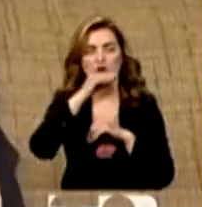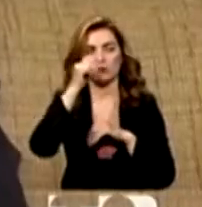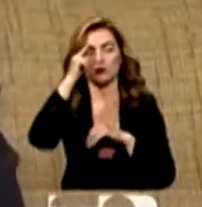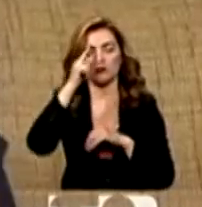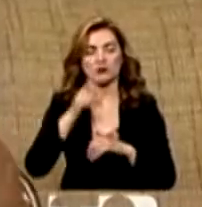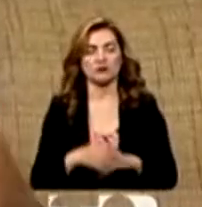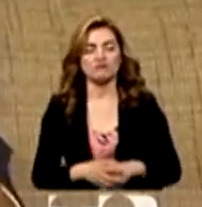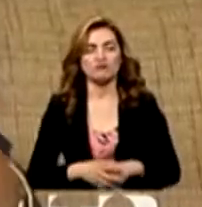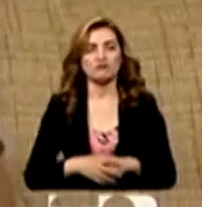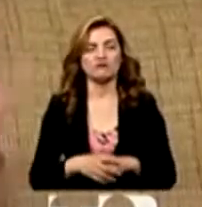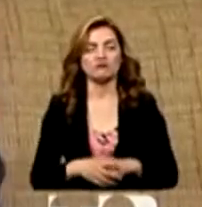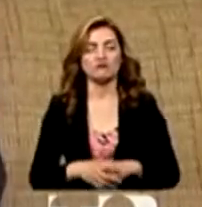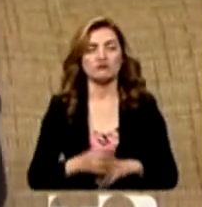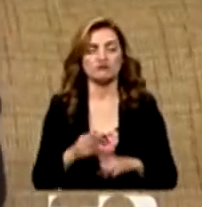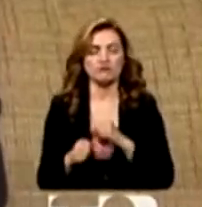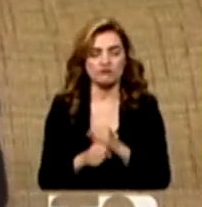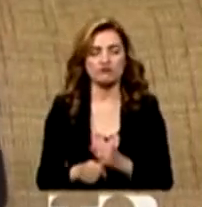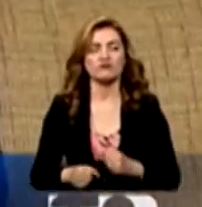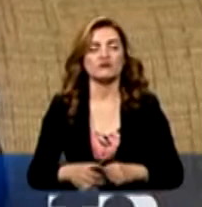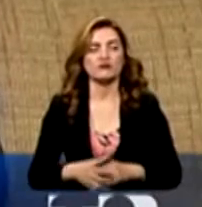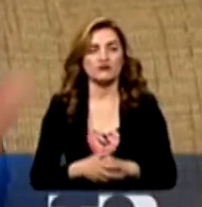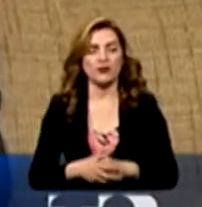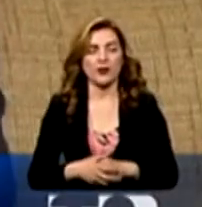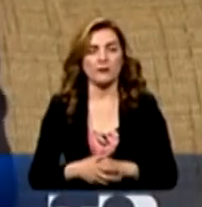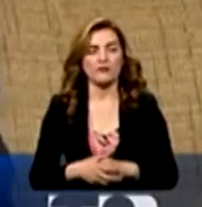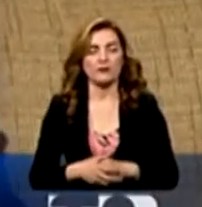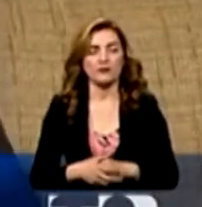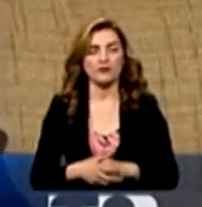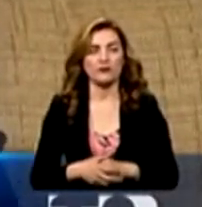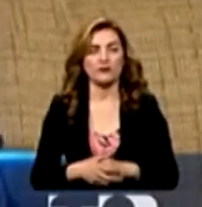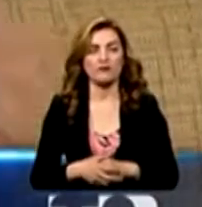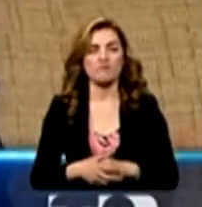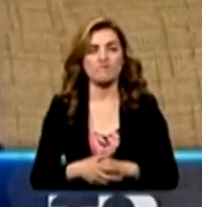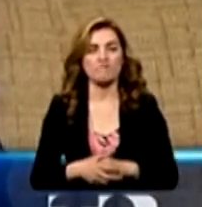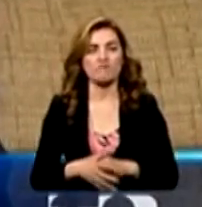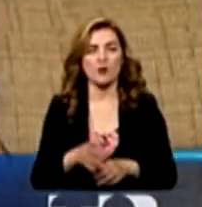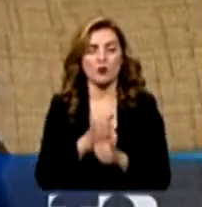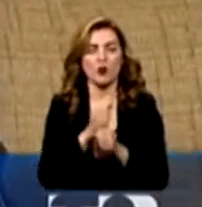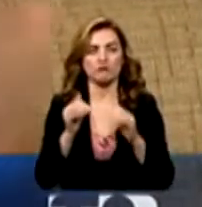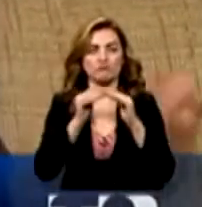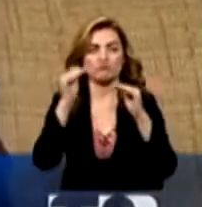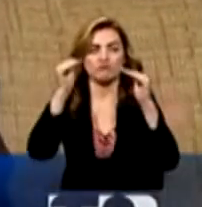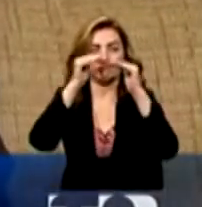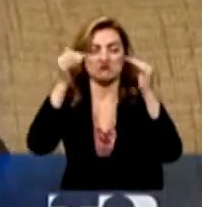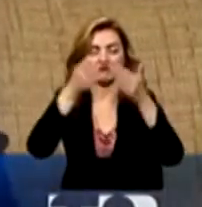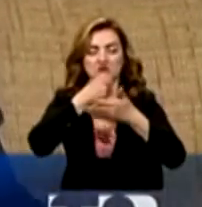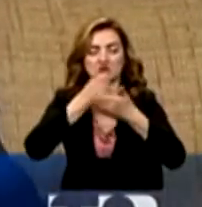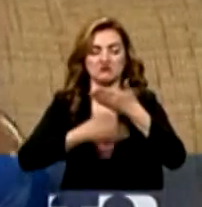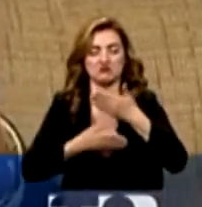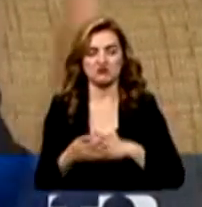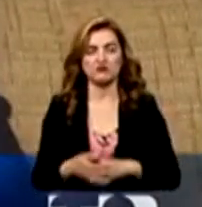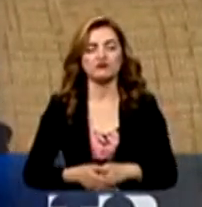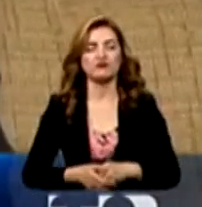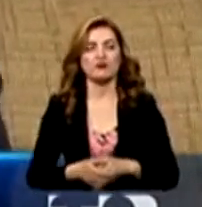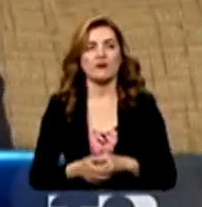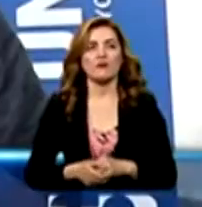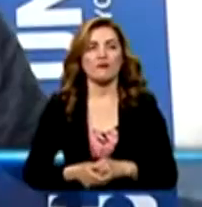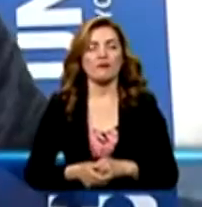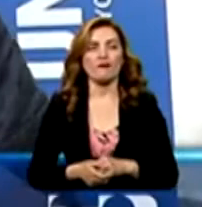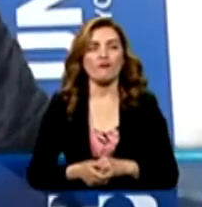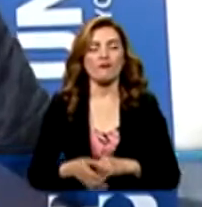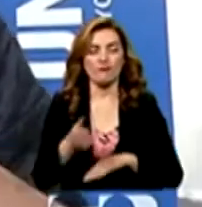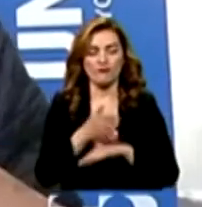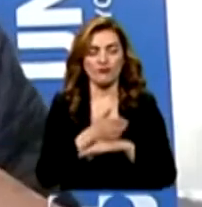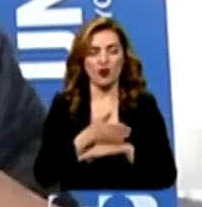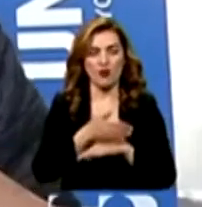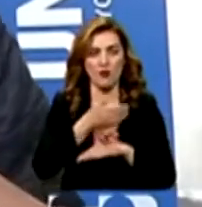Y vamos a tardar años en recuperar los niveles que tuvimos en el periodismo antes de correr. Y nuestra